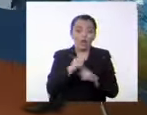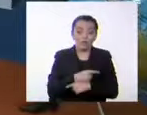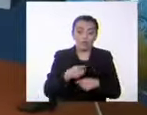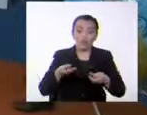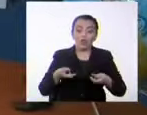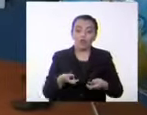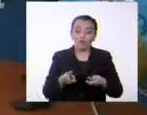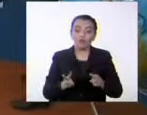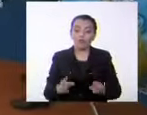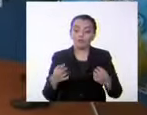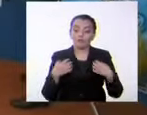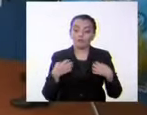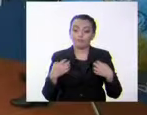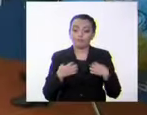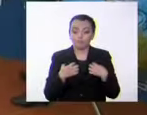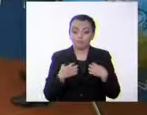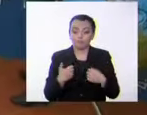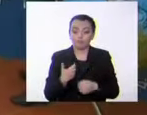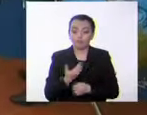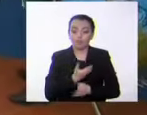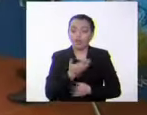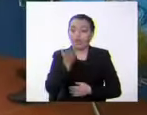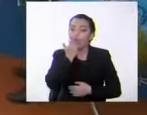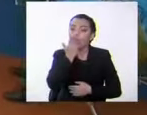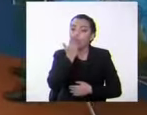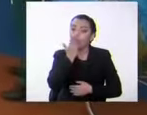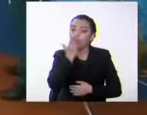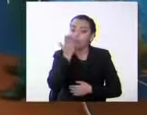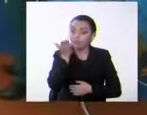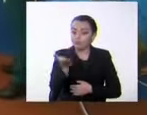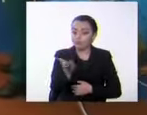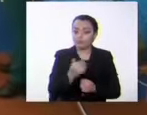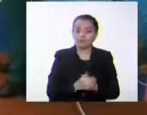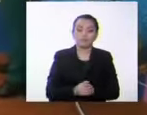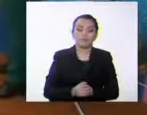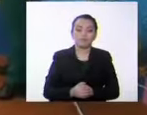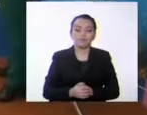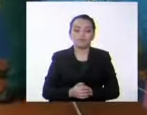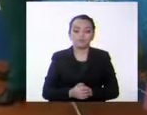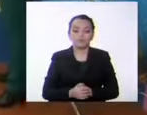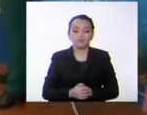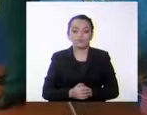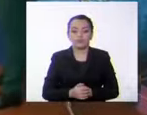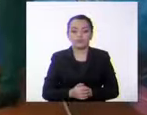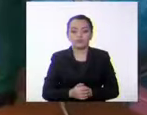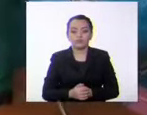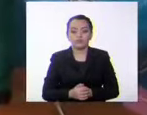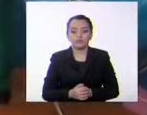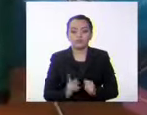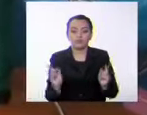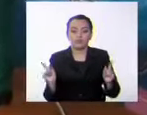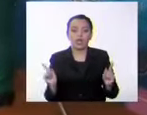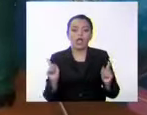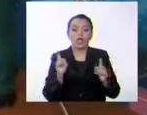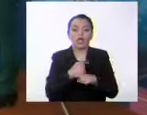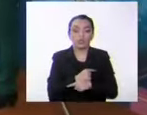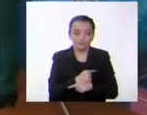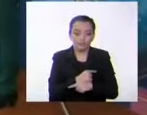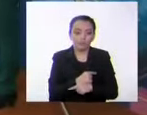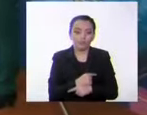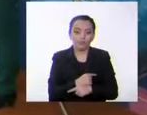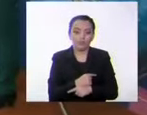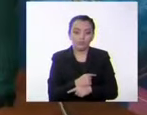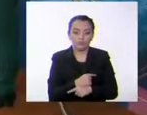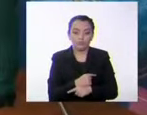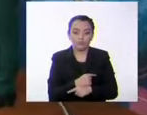nuestros indígenas. Entonces, en este sentido, nosotros podemos ver acá que precisamente se cambió porque nuestros indígenas